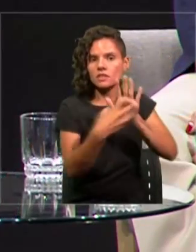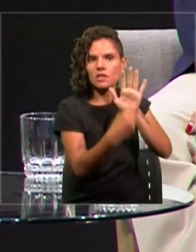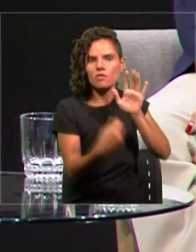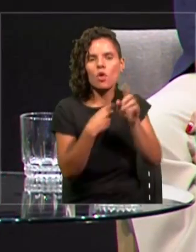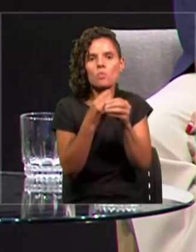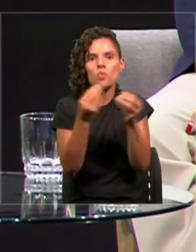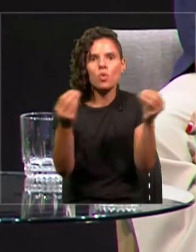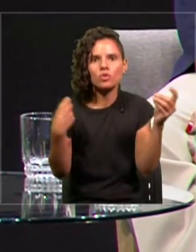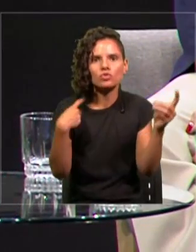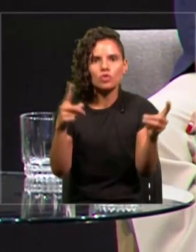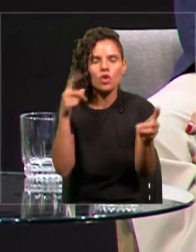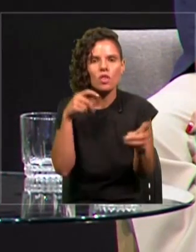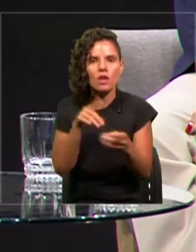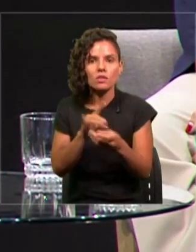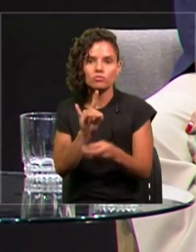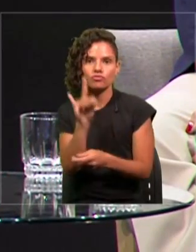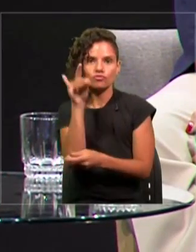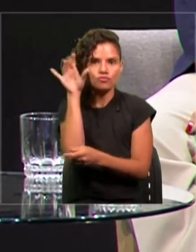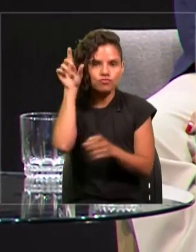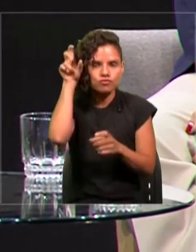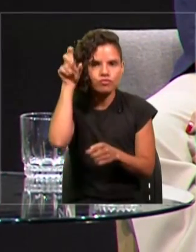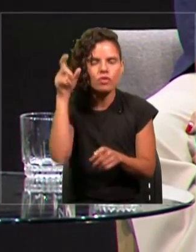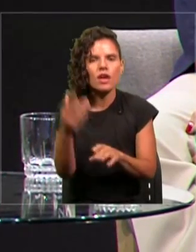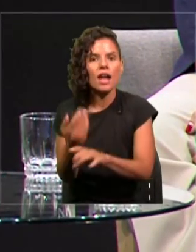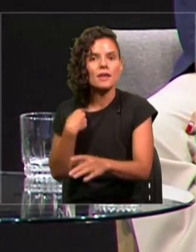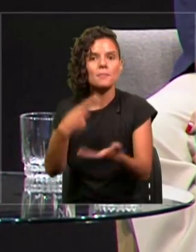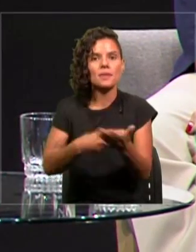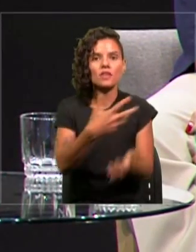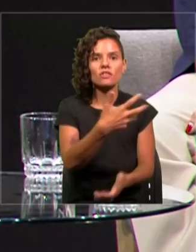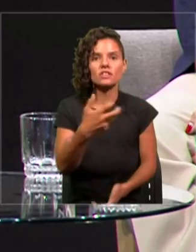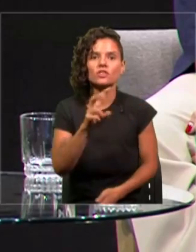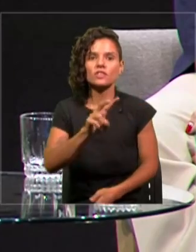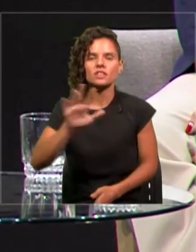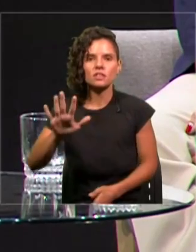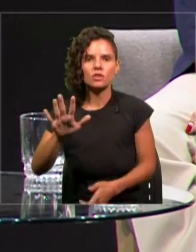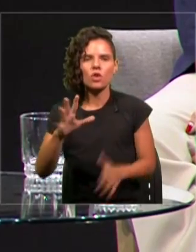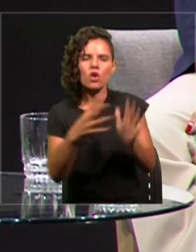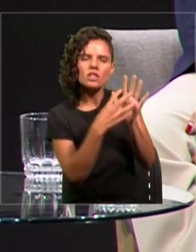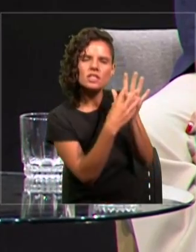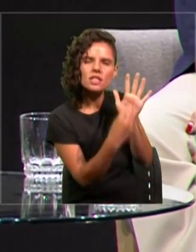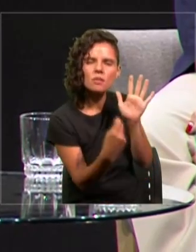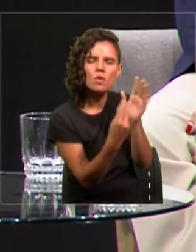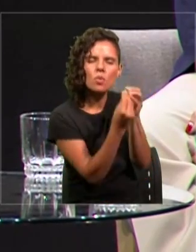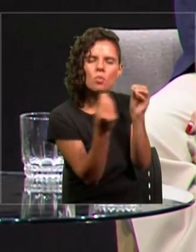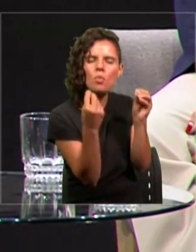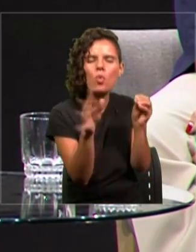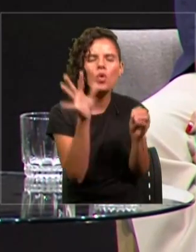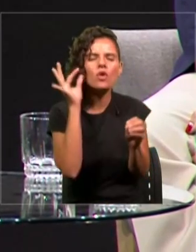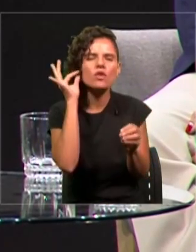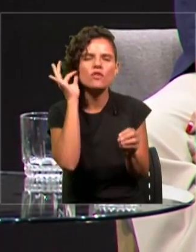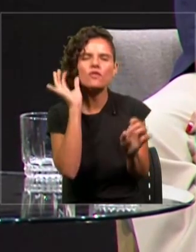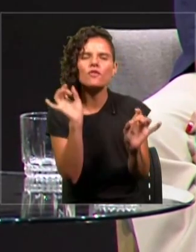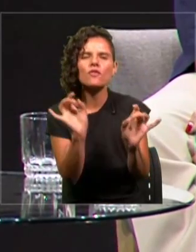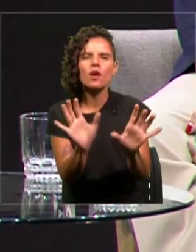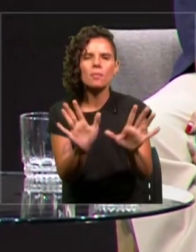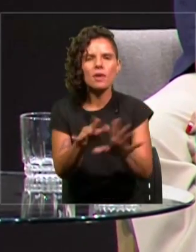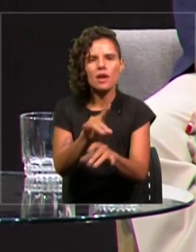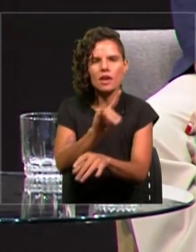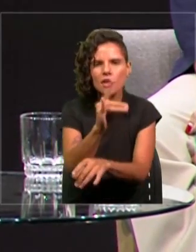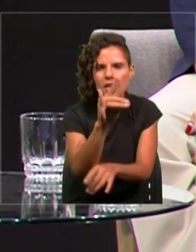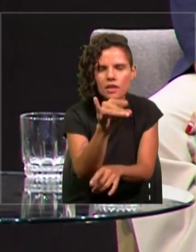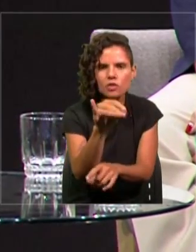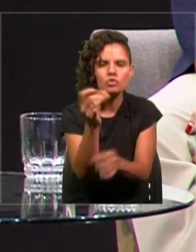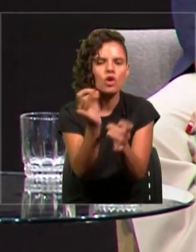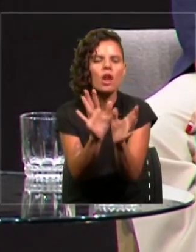se refiere Gabriela Mistral, en 1925. Tal vez el símbolo fuera demasiado femenino si quedara reducido